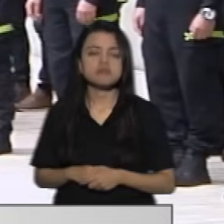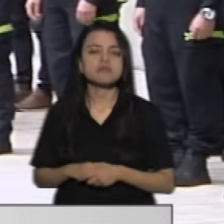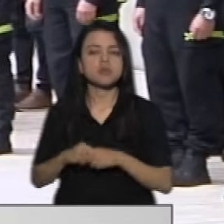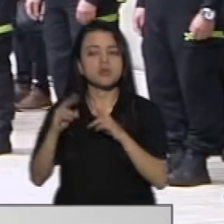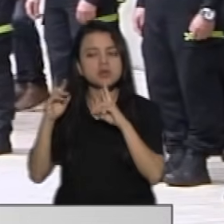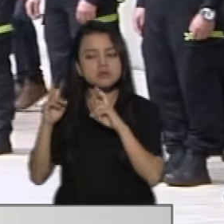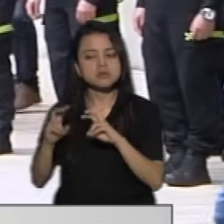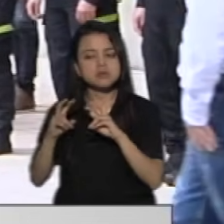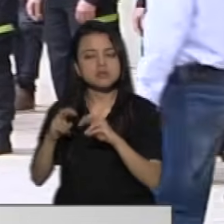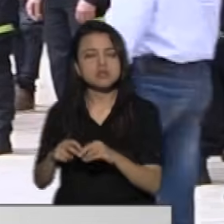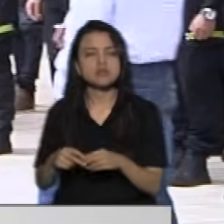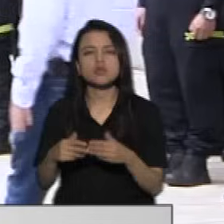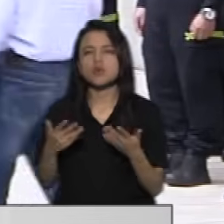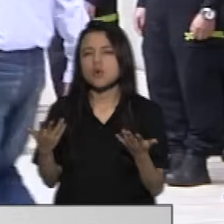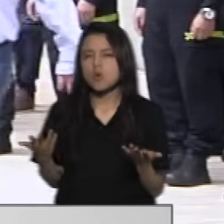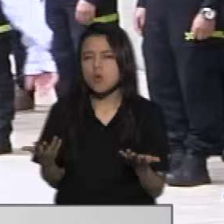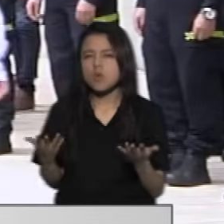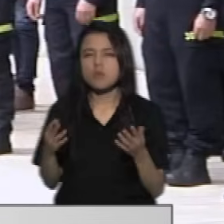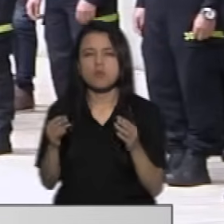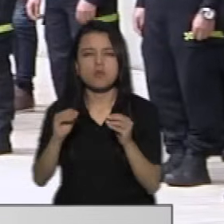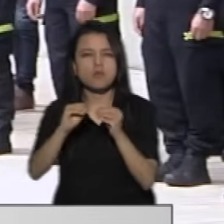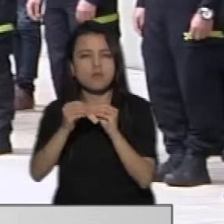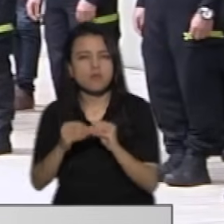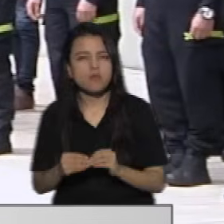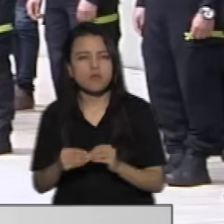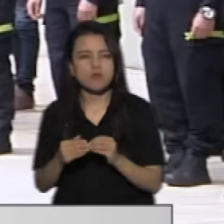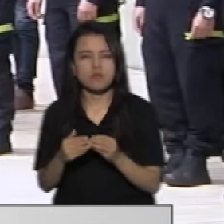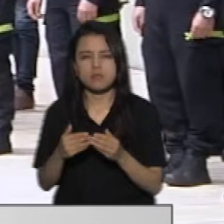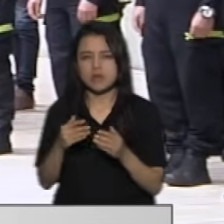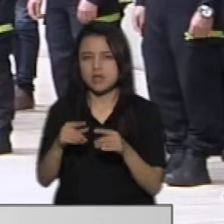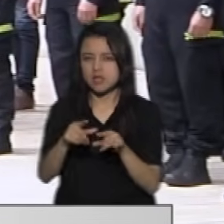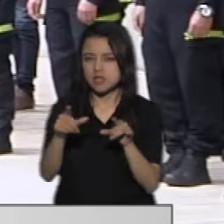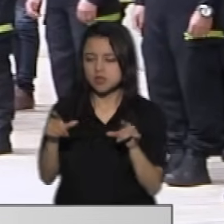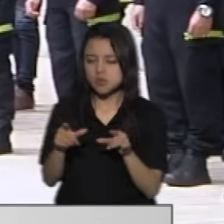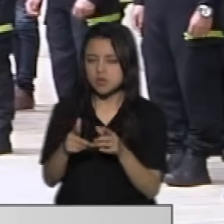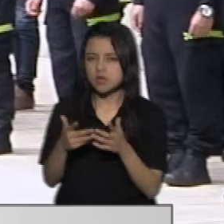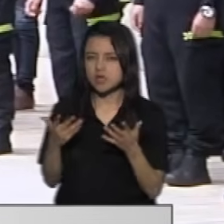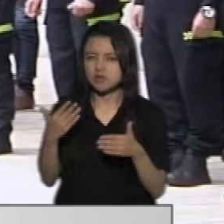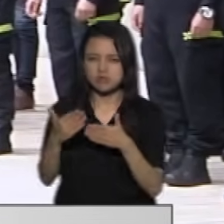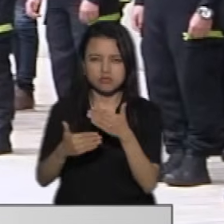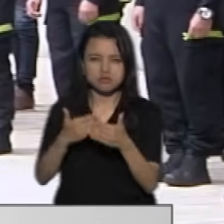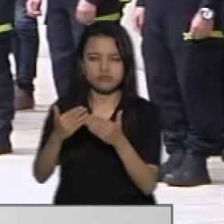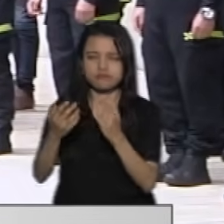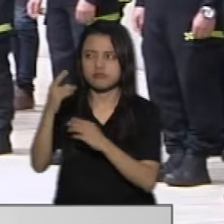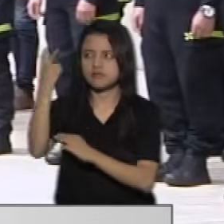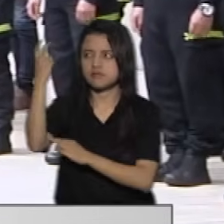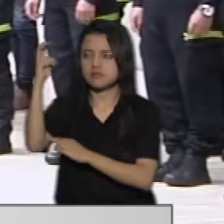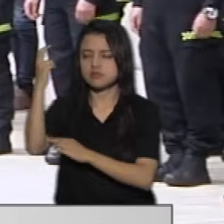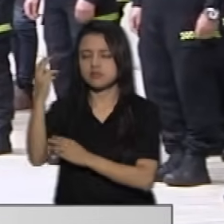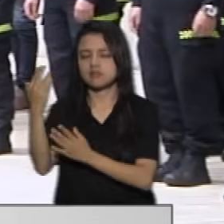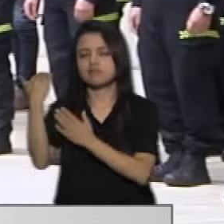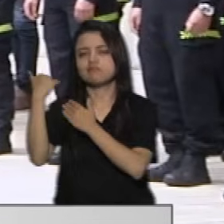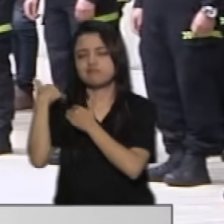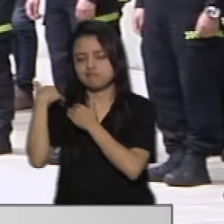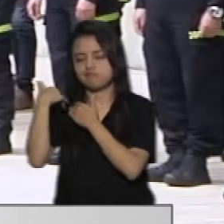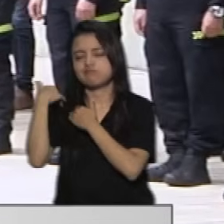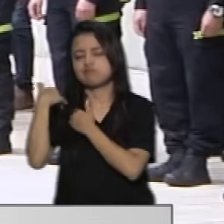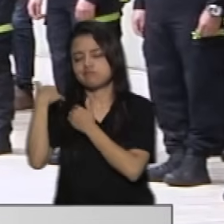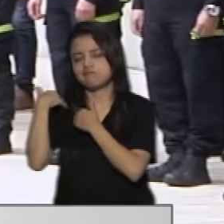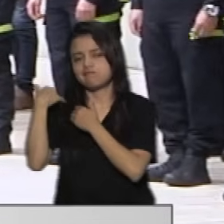de modo en que sucede el hecho y pues la Fiscalía General de la Nación asume